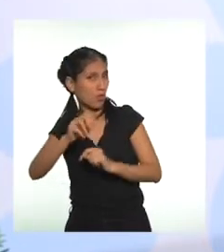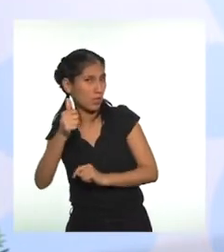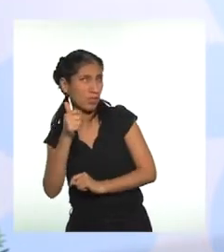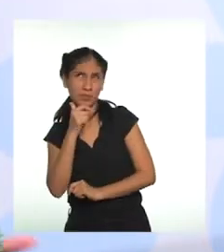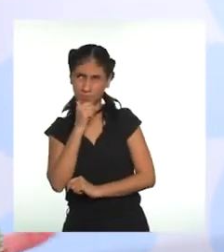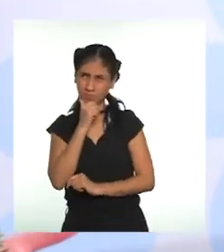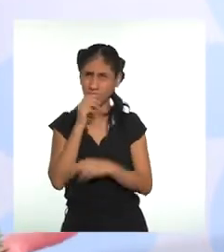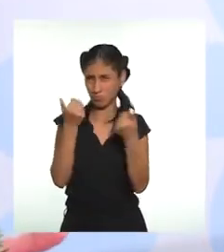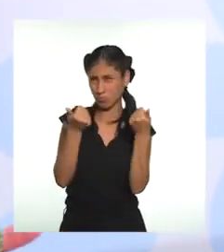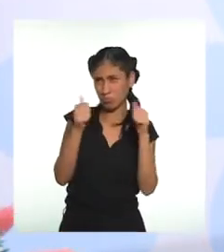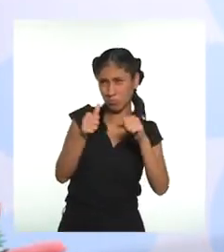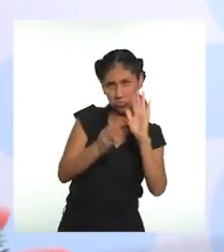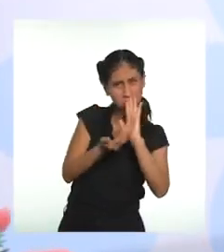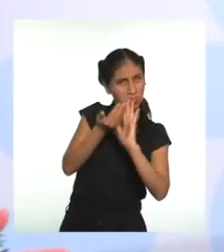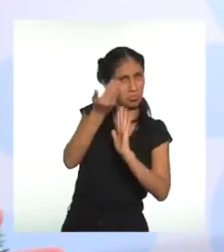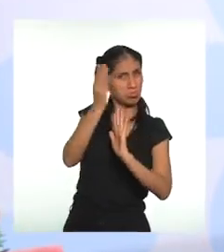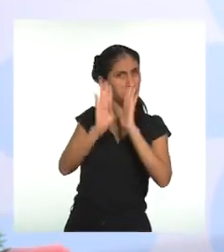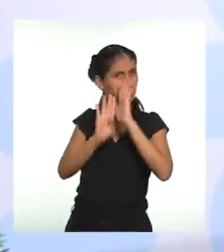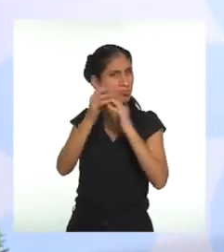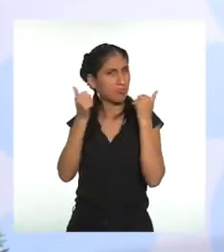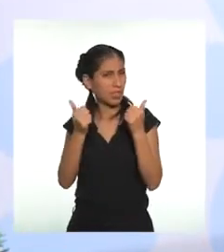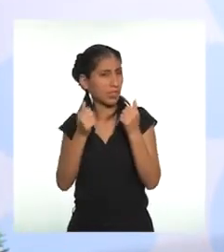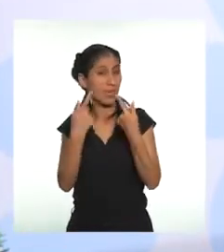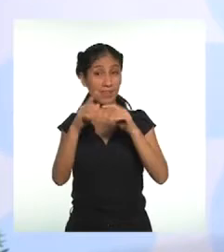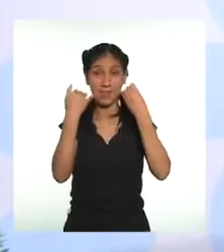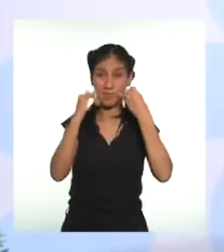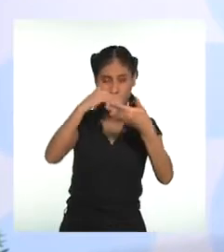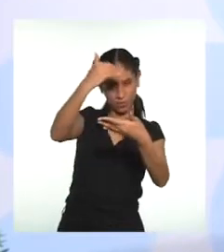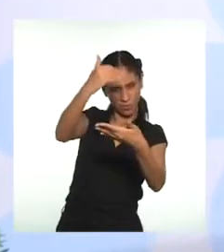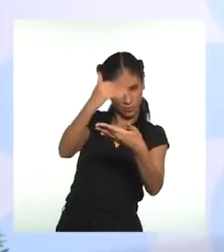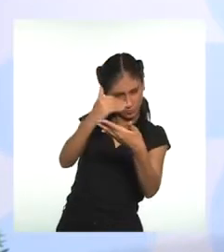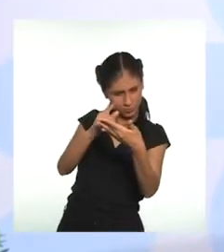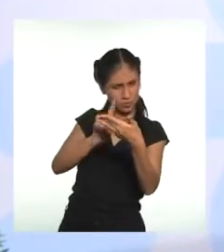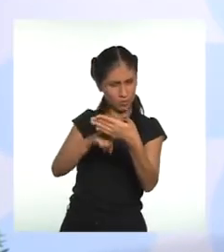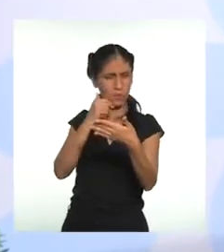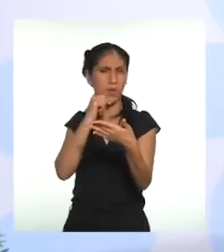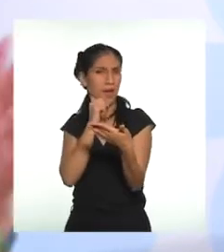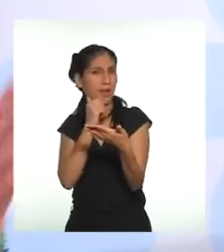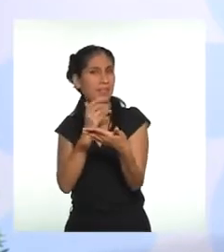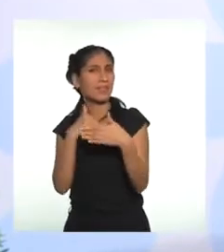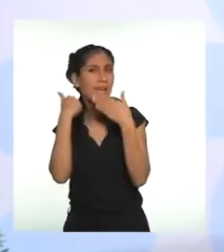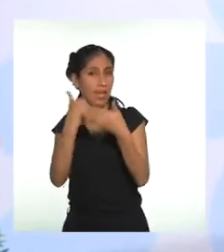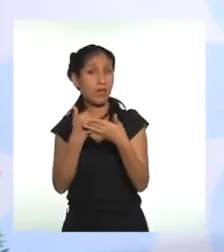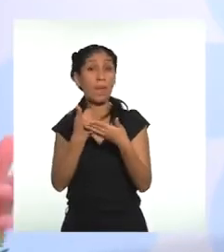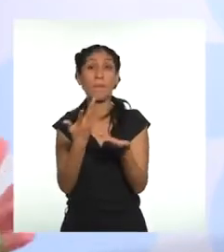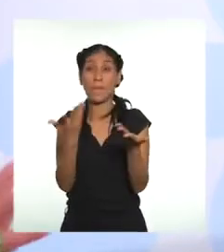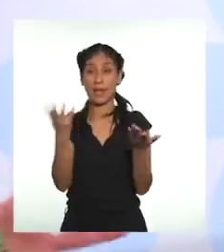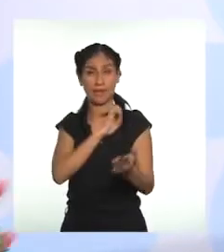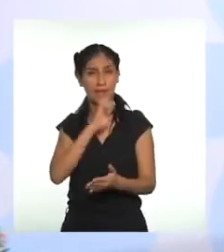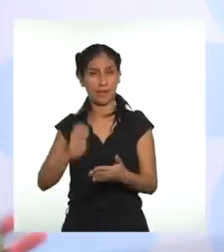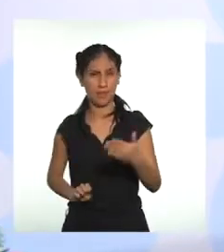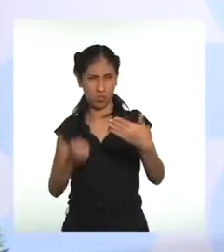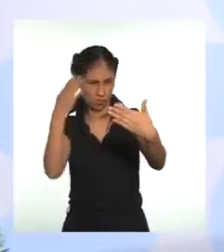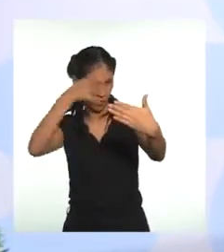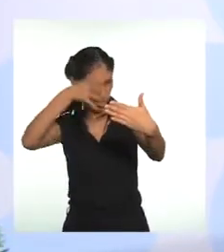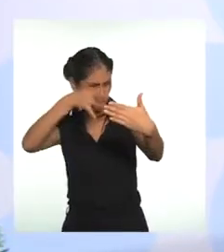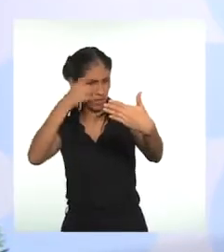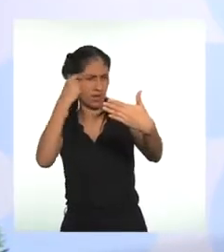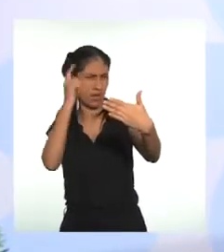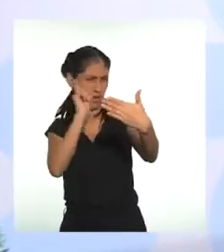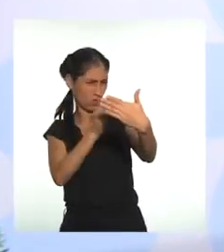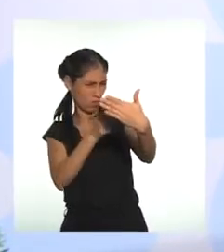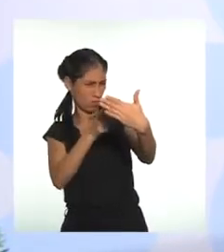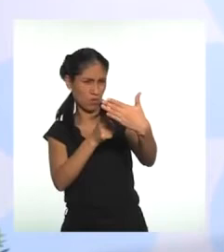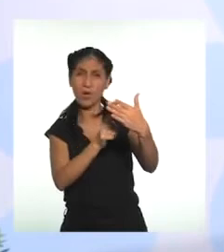que sí demuestran avances. Esta información es muy relevante porque permite al Estado desarrollar políticas públicas para